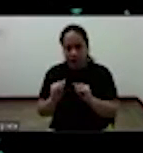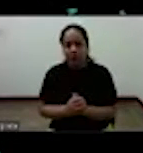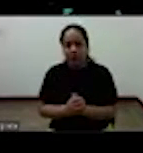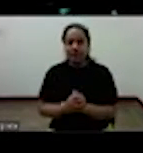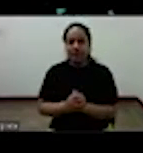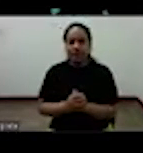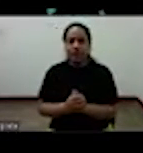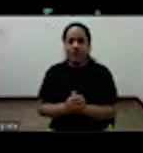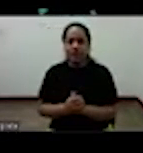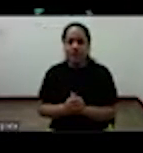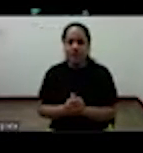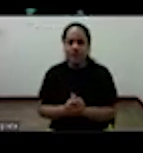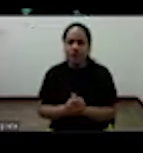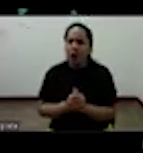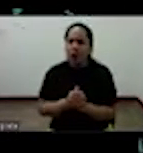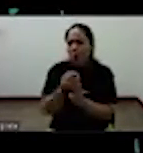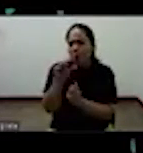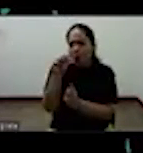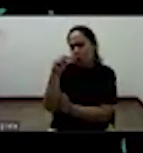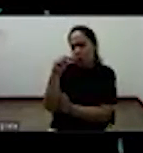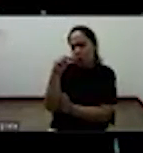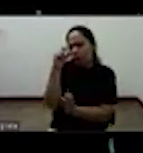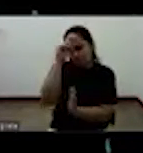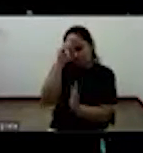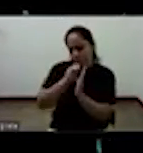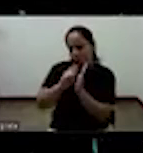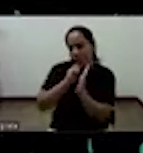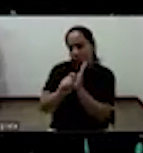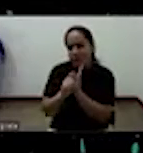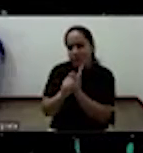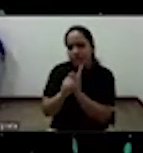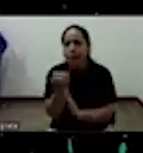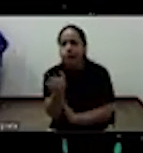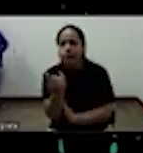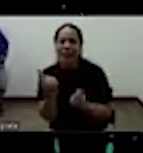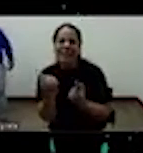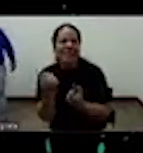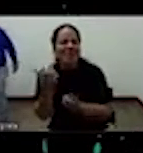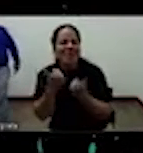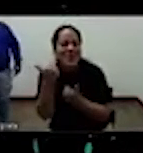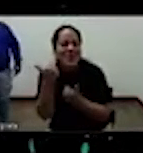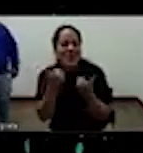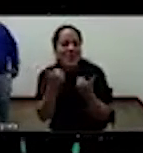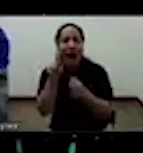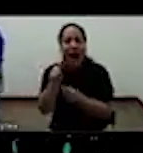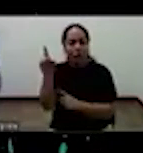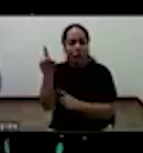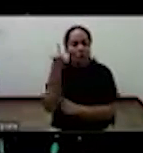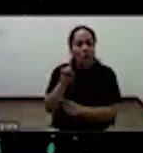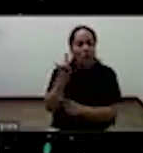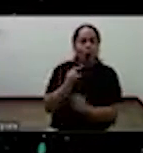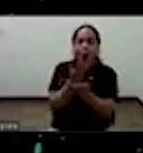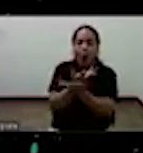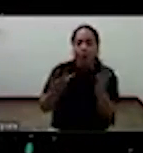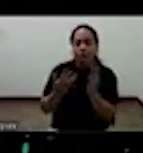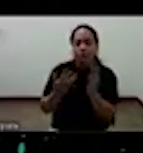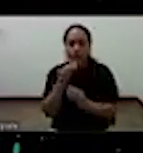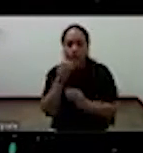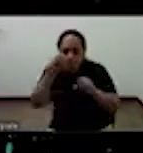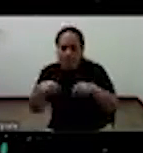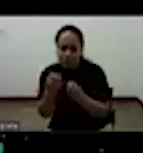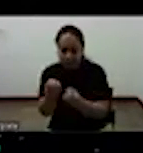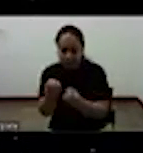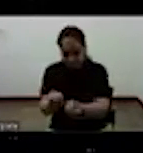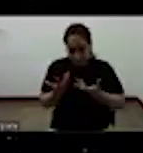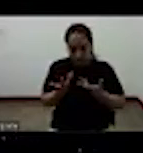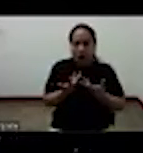es un pequeño ensayo para entender que el sonido es una materialidad nueva, que se nos ofrece como una materialidad